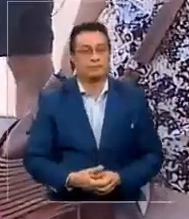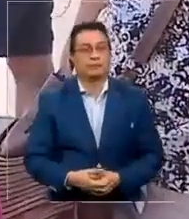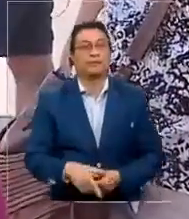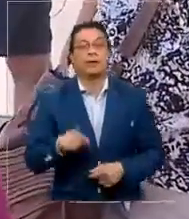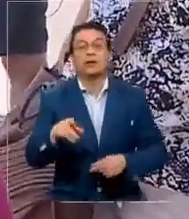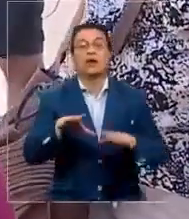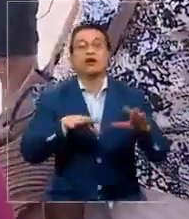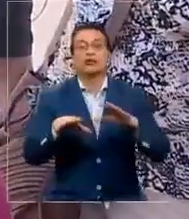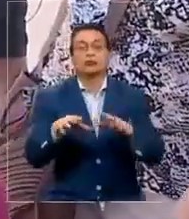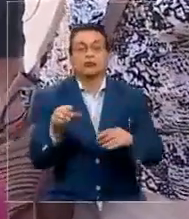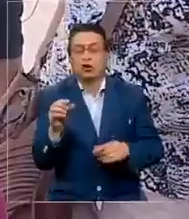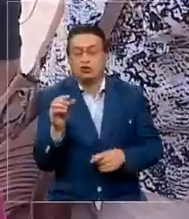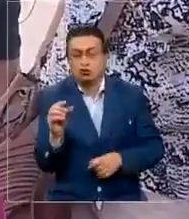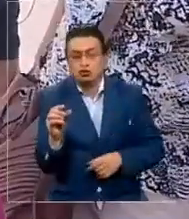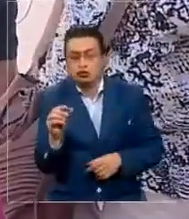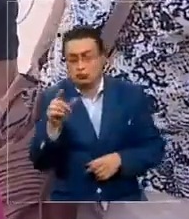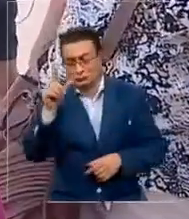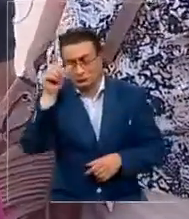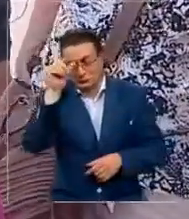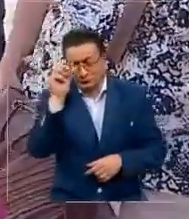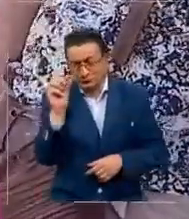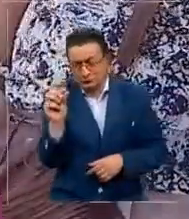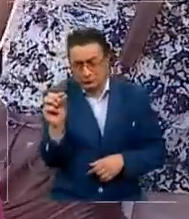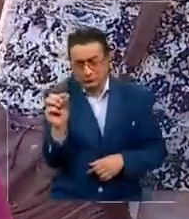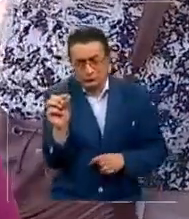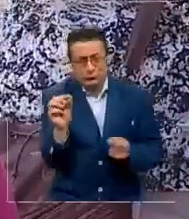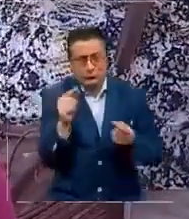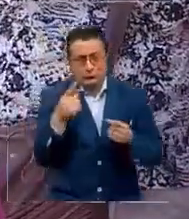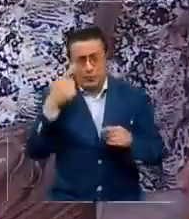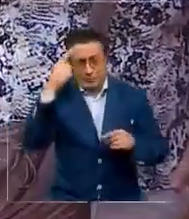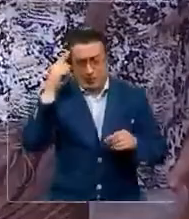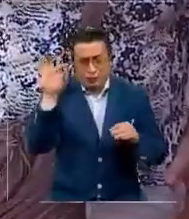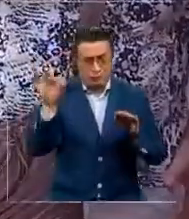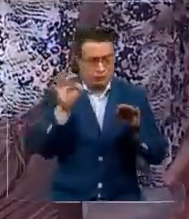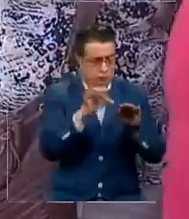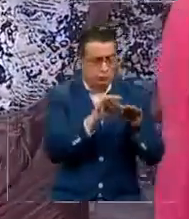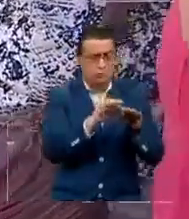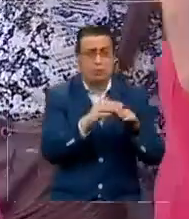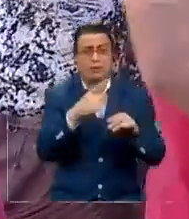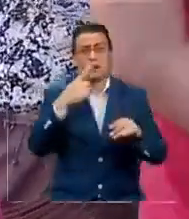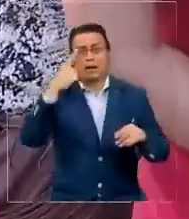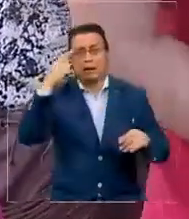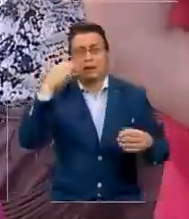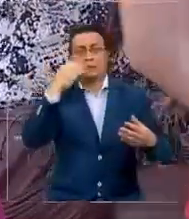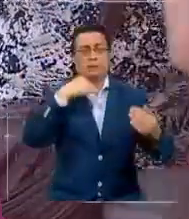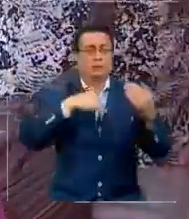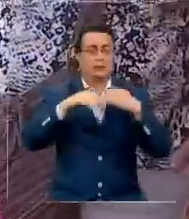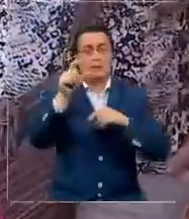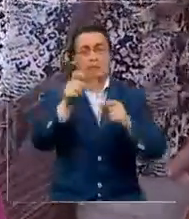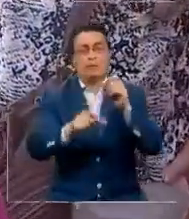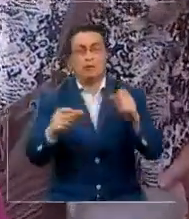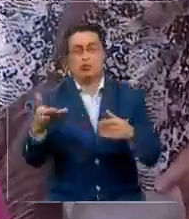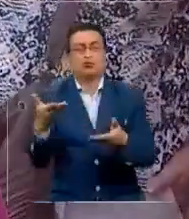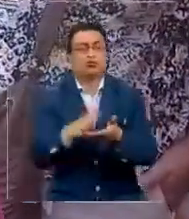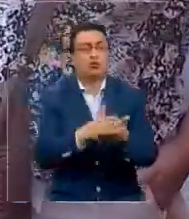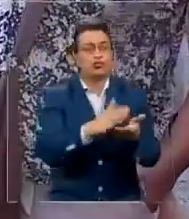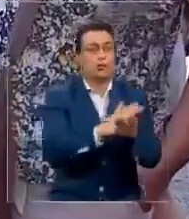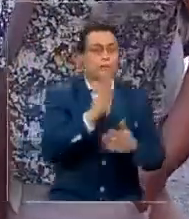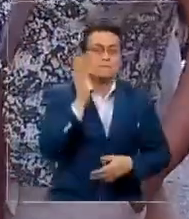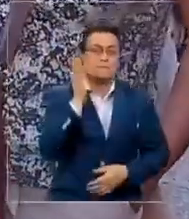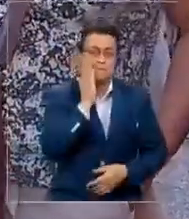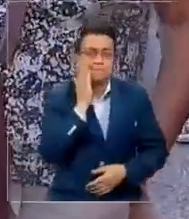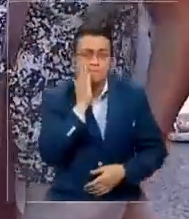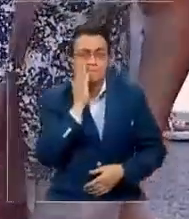una cosita tan chica, que es un bichito, hiciera tanto daño, nos llevara a tantas personas que queremos,